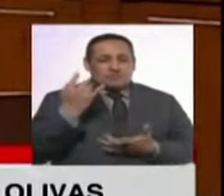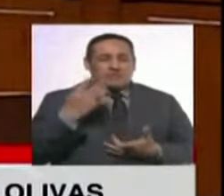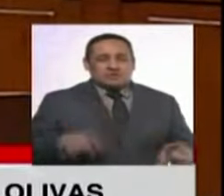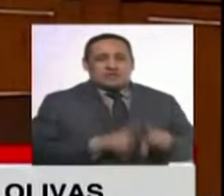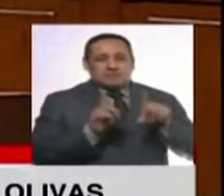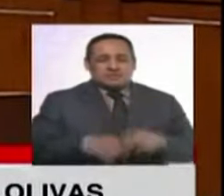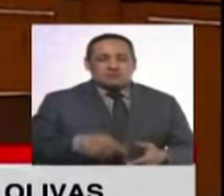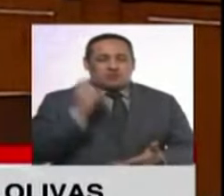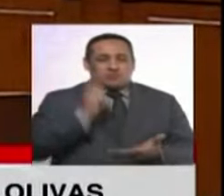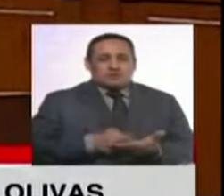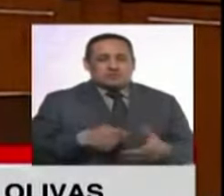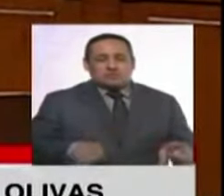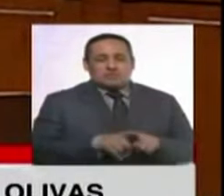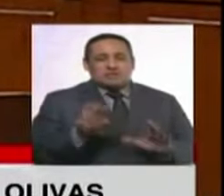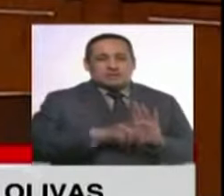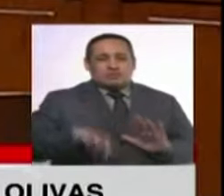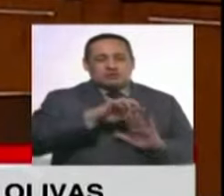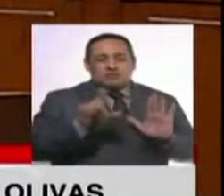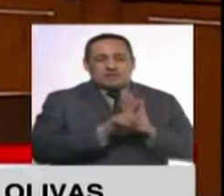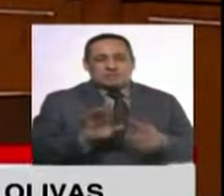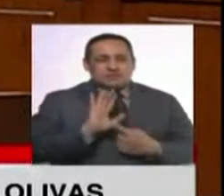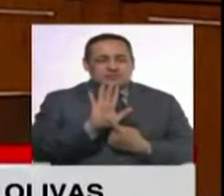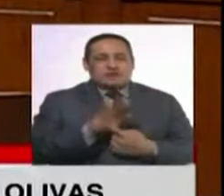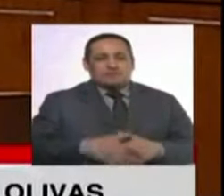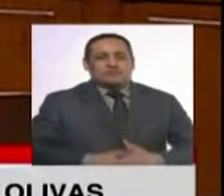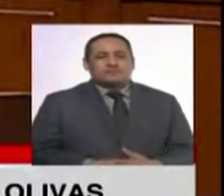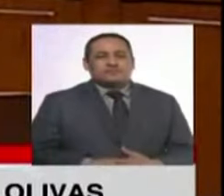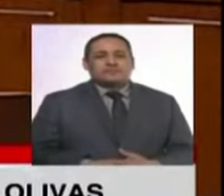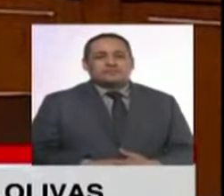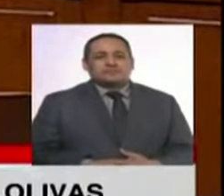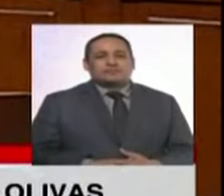esa aprobación del proyecto ley que se ha presentado